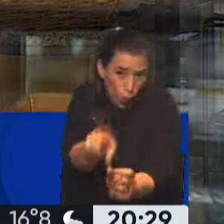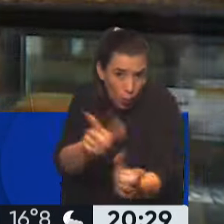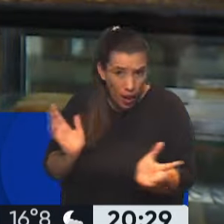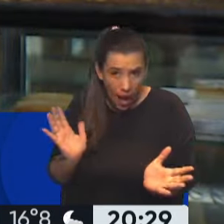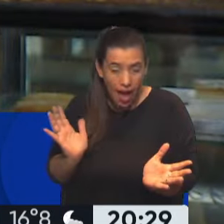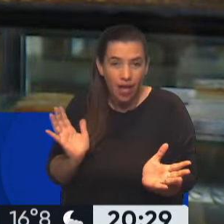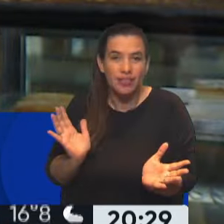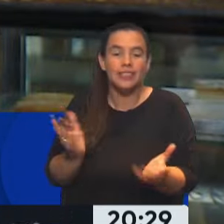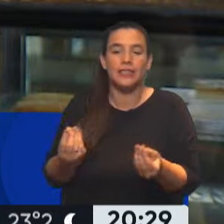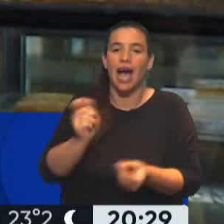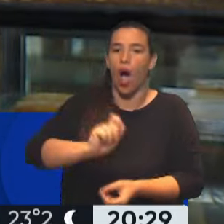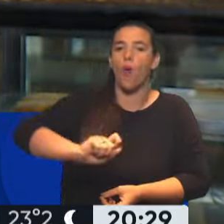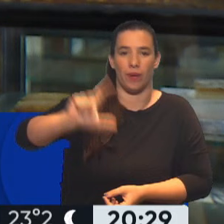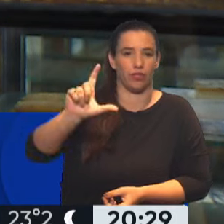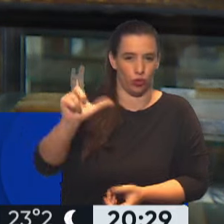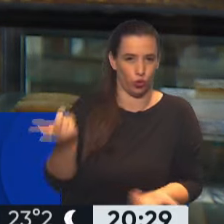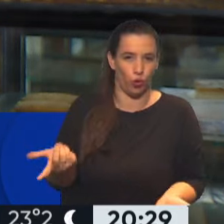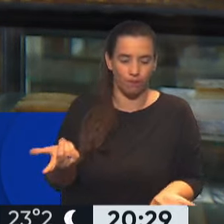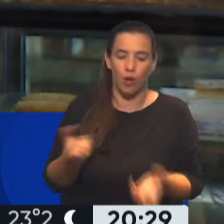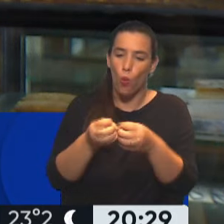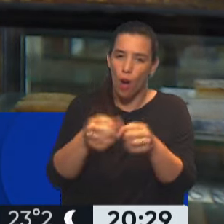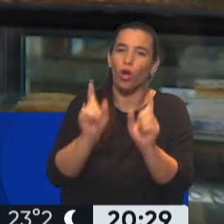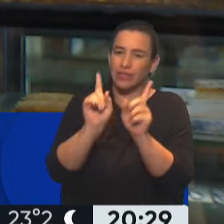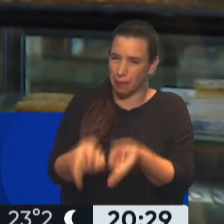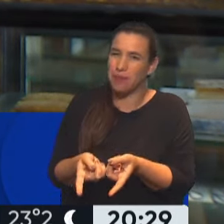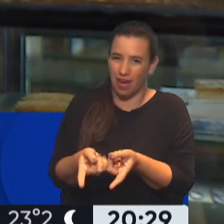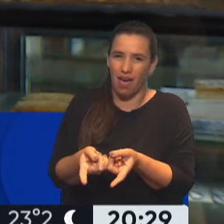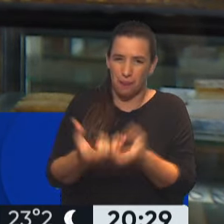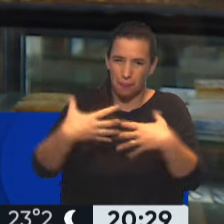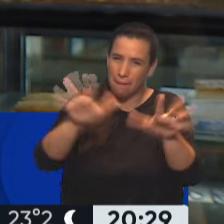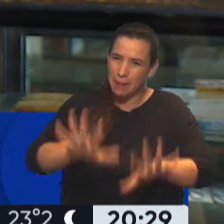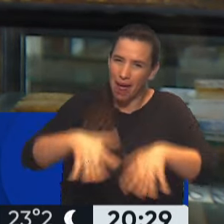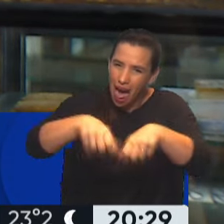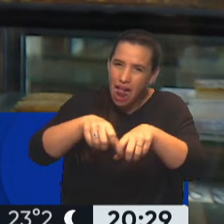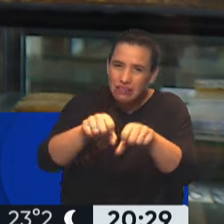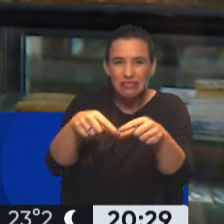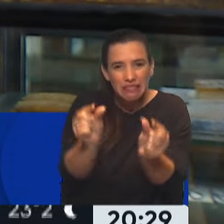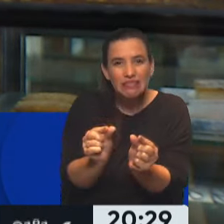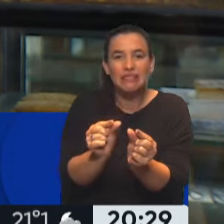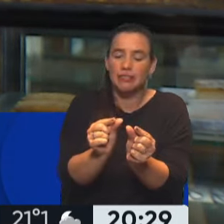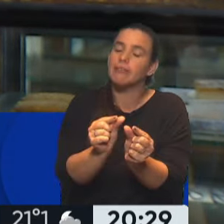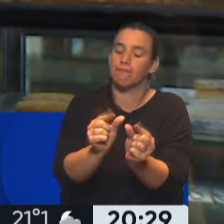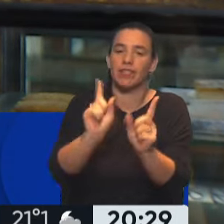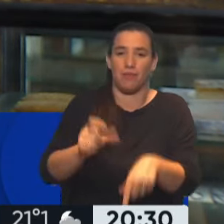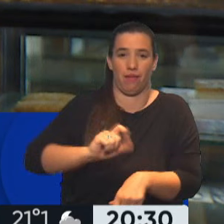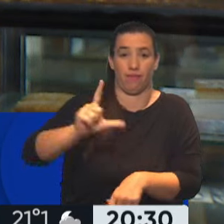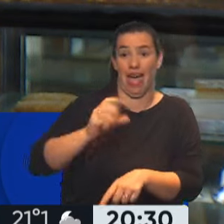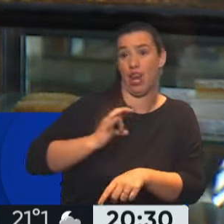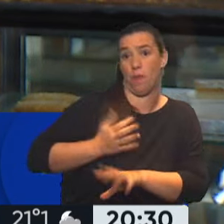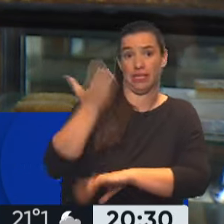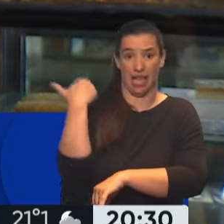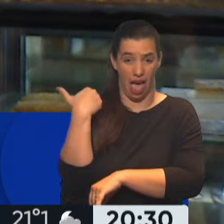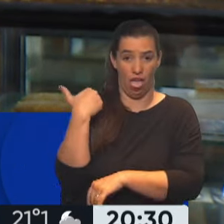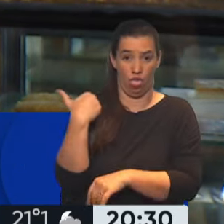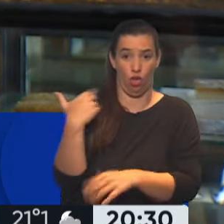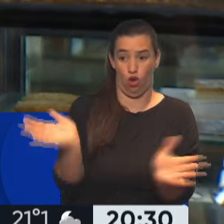aumentó abismalmente. Los huevos, yo pagaba un cajón de huevo el año pasado 18.000 pesos y estoy pagando